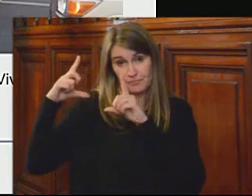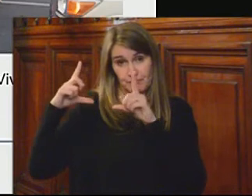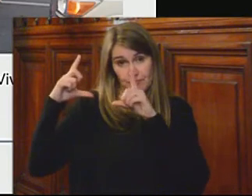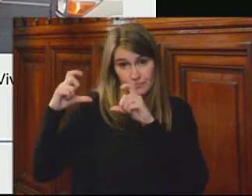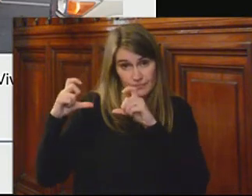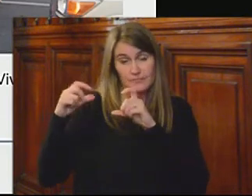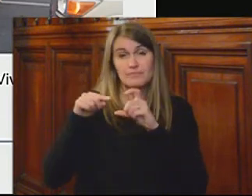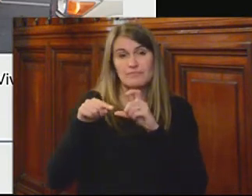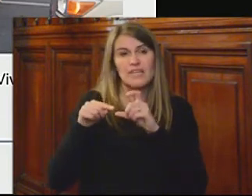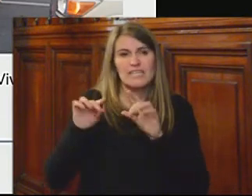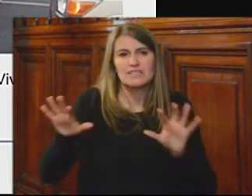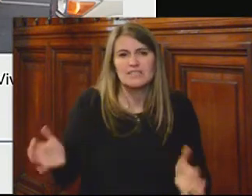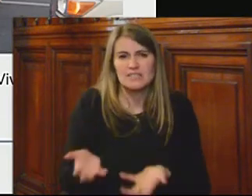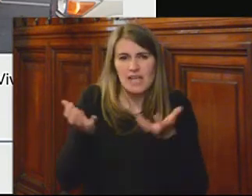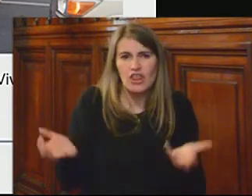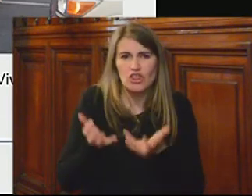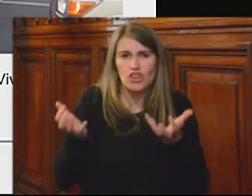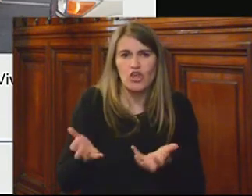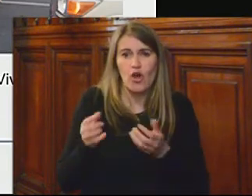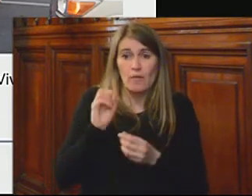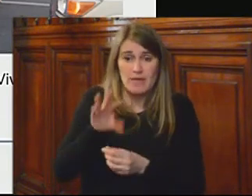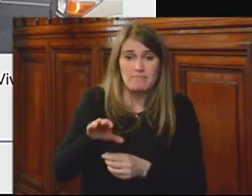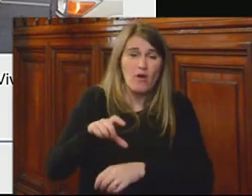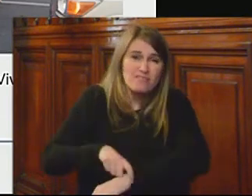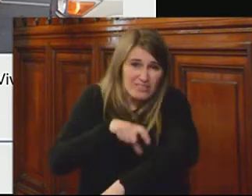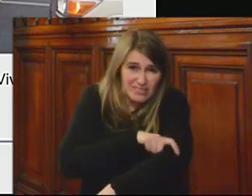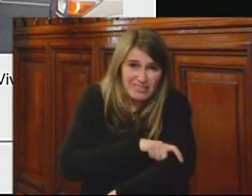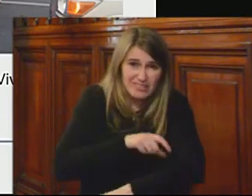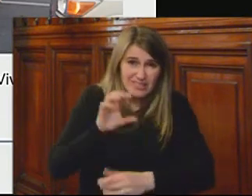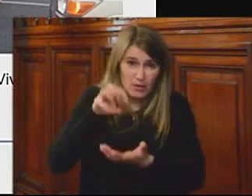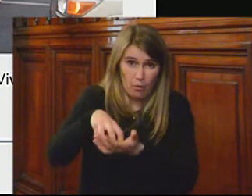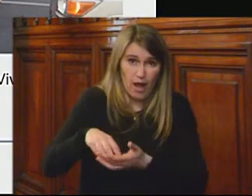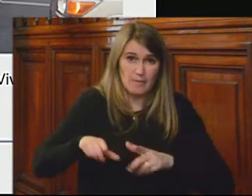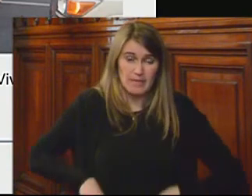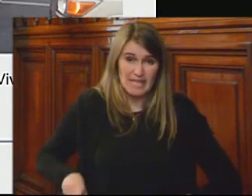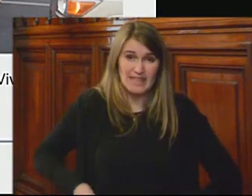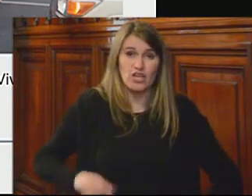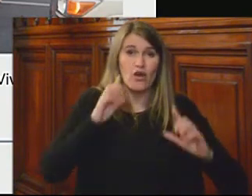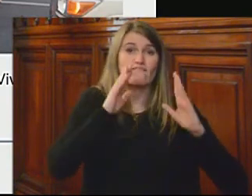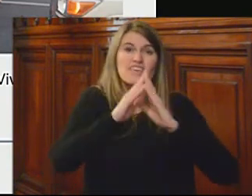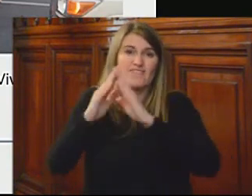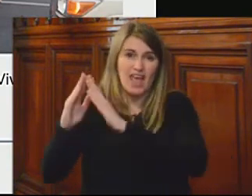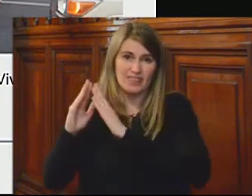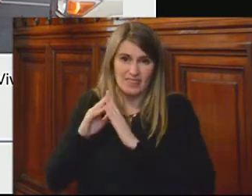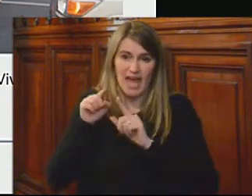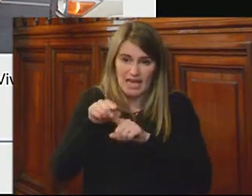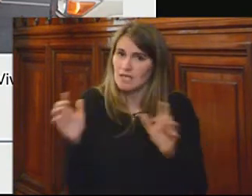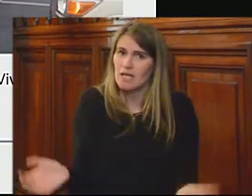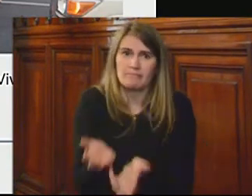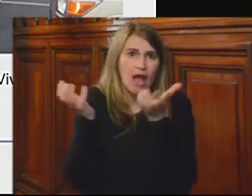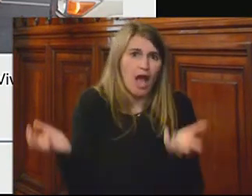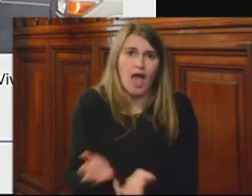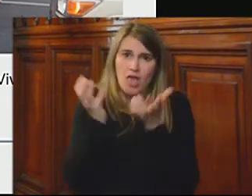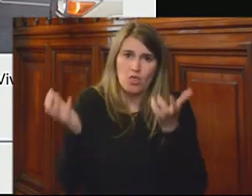del incendio a un centro de educación inicial del Ministerio para la Vivienda, que fue literalmente quemado